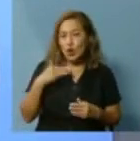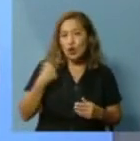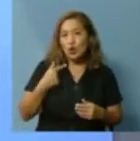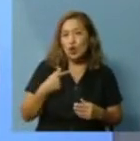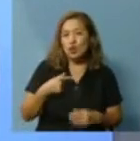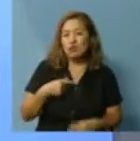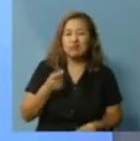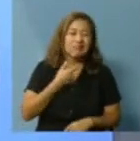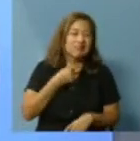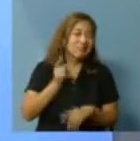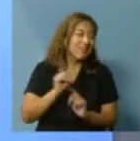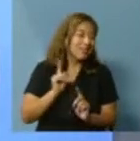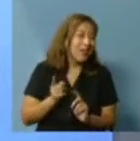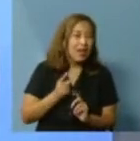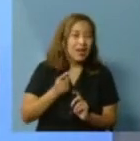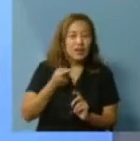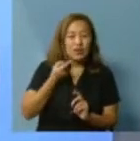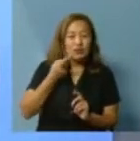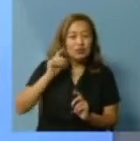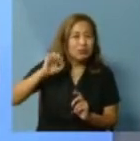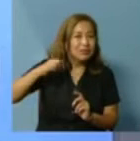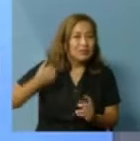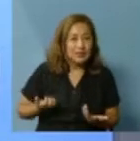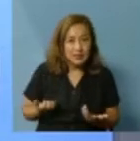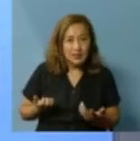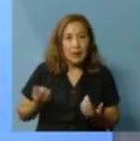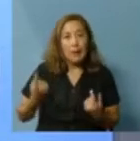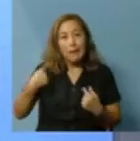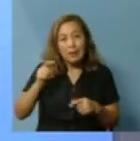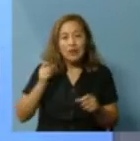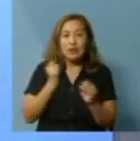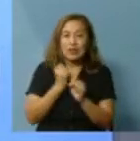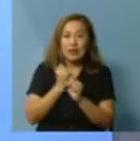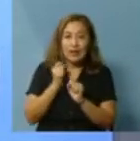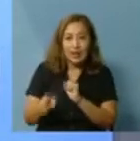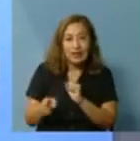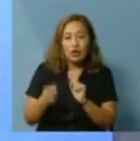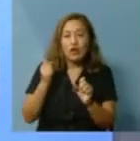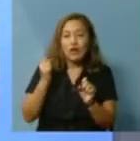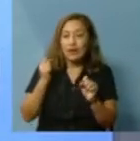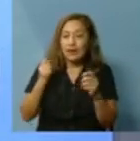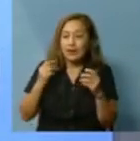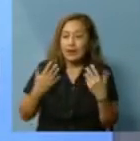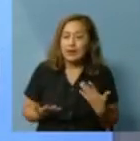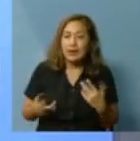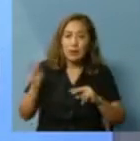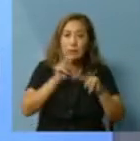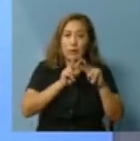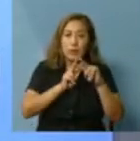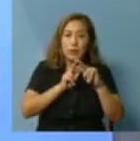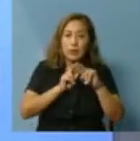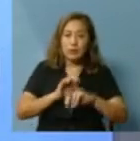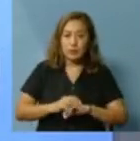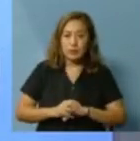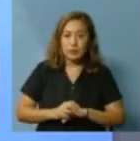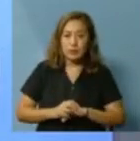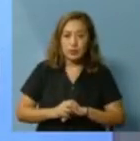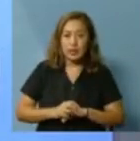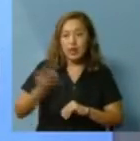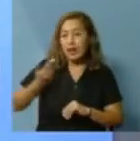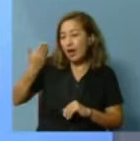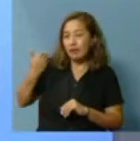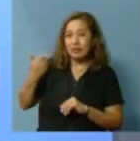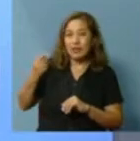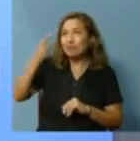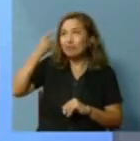muy descreído no es cierto de lo que se puede dar pero estamos trabajando estamos haciendo cosas que por ahí antes